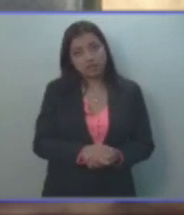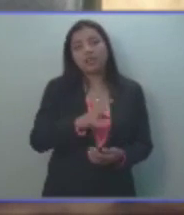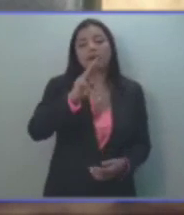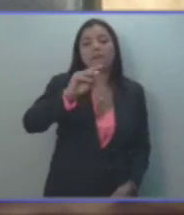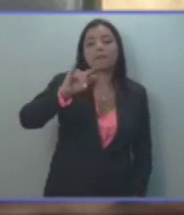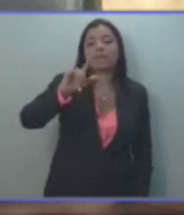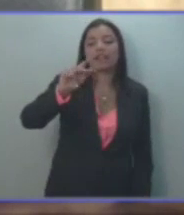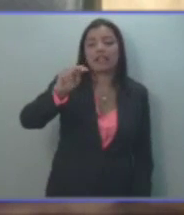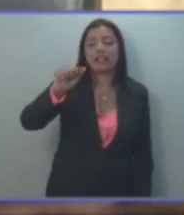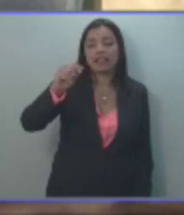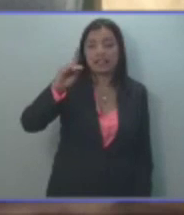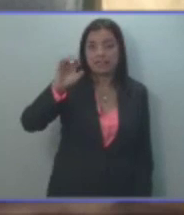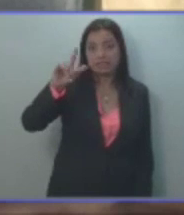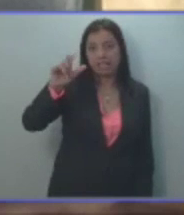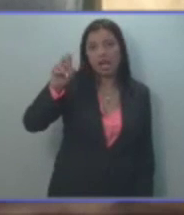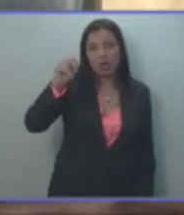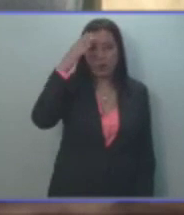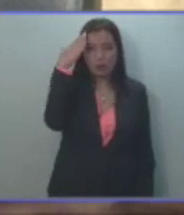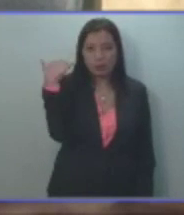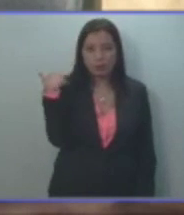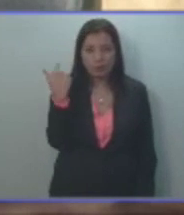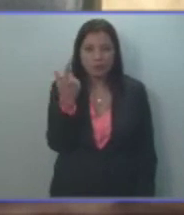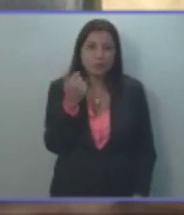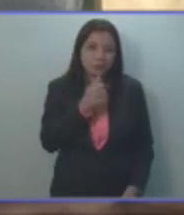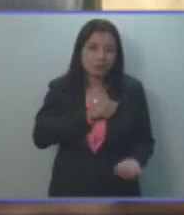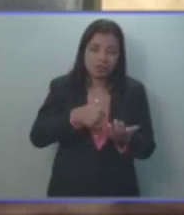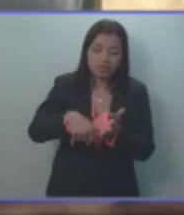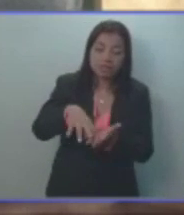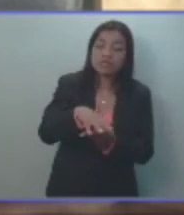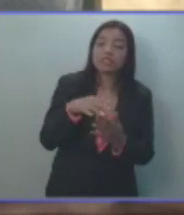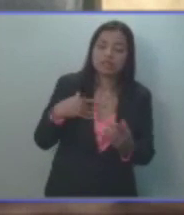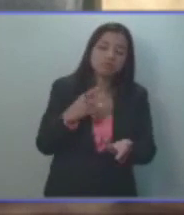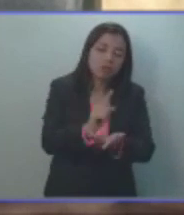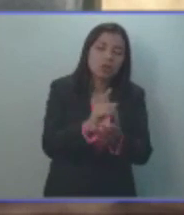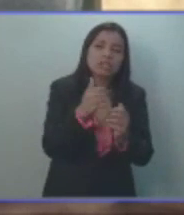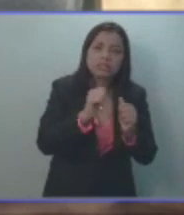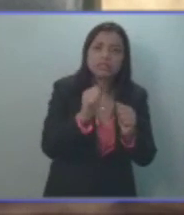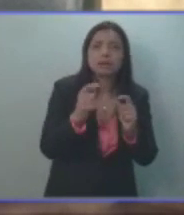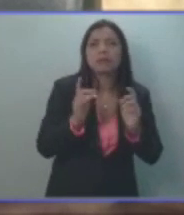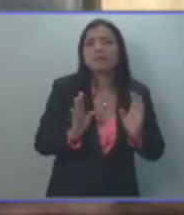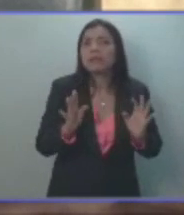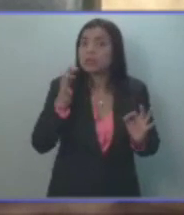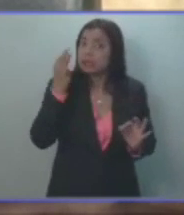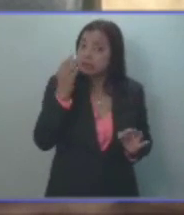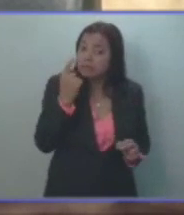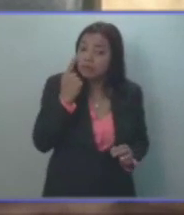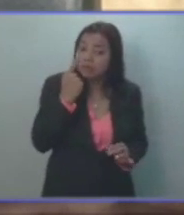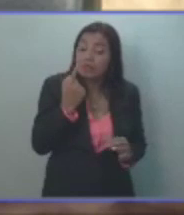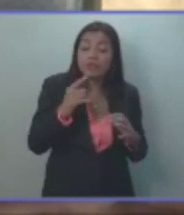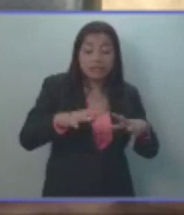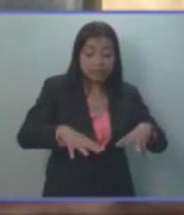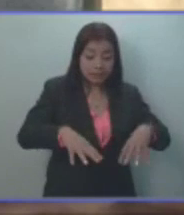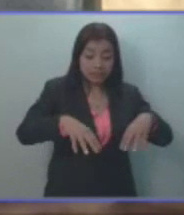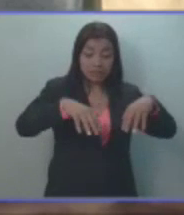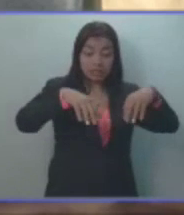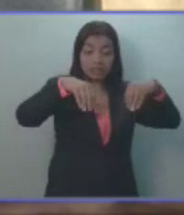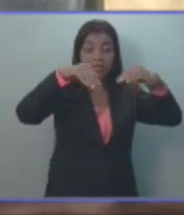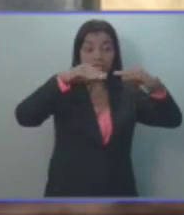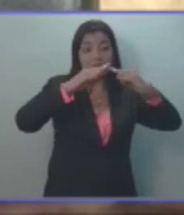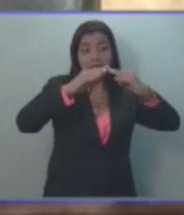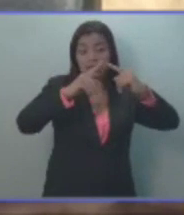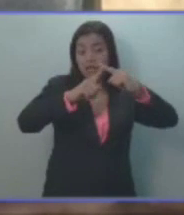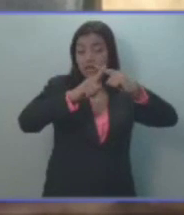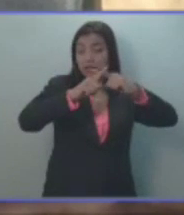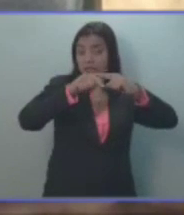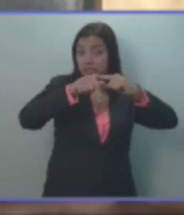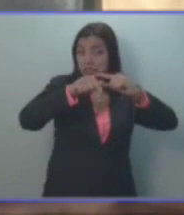Milena Calderón de Escalón, pero también darnos cuenta de que este monumento debe de estar